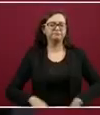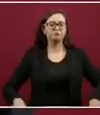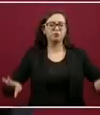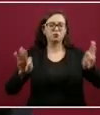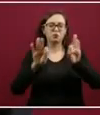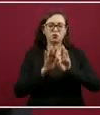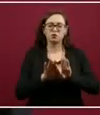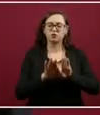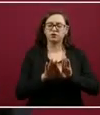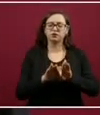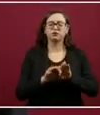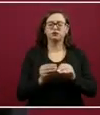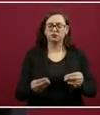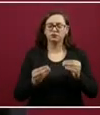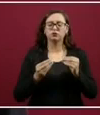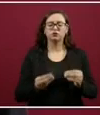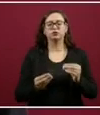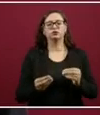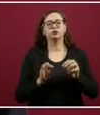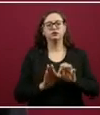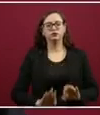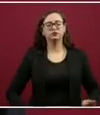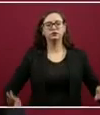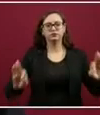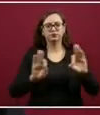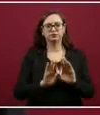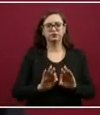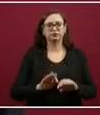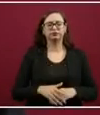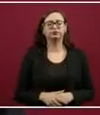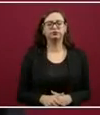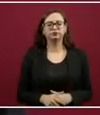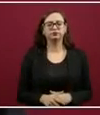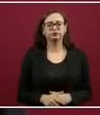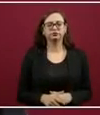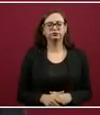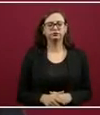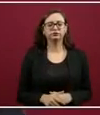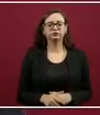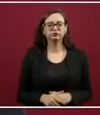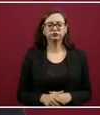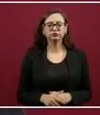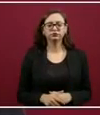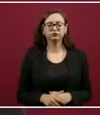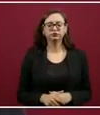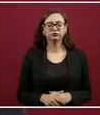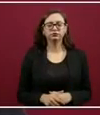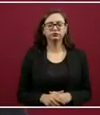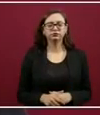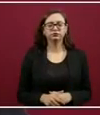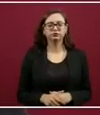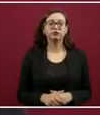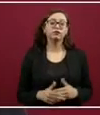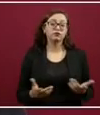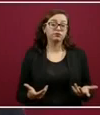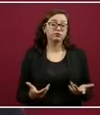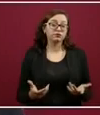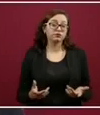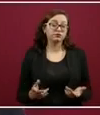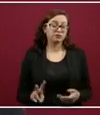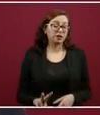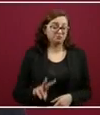muy importante, y rescatar, esa es la